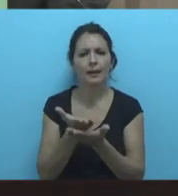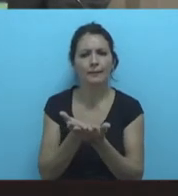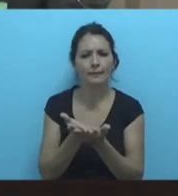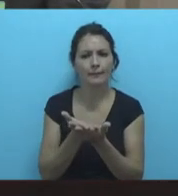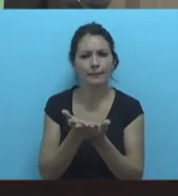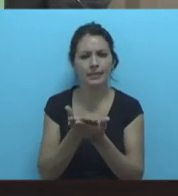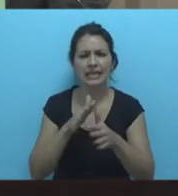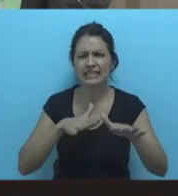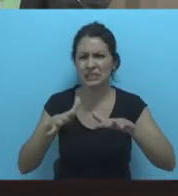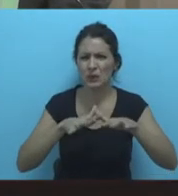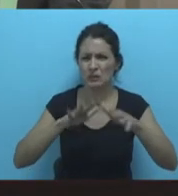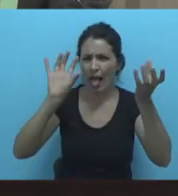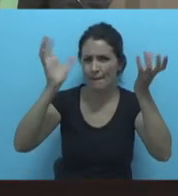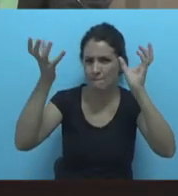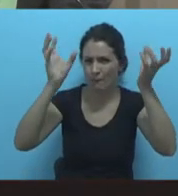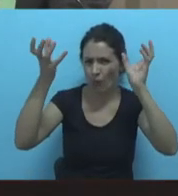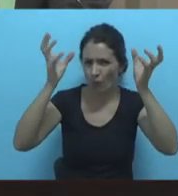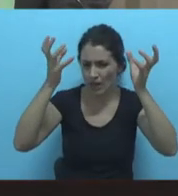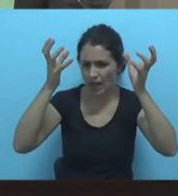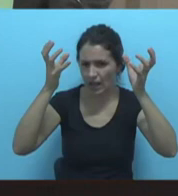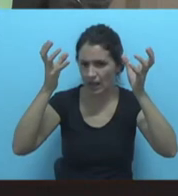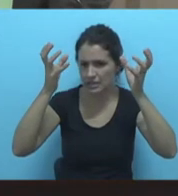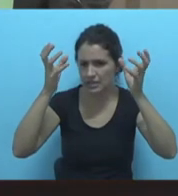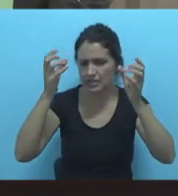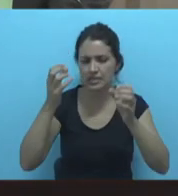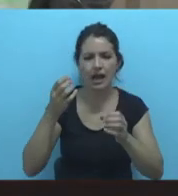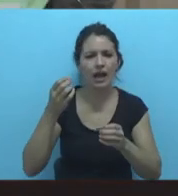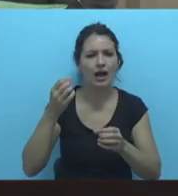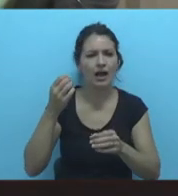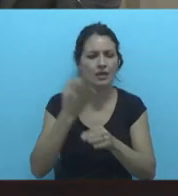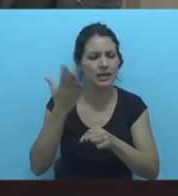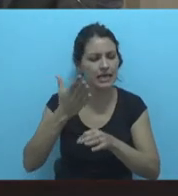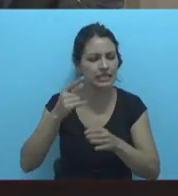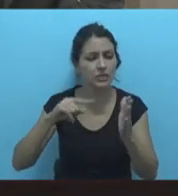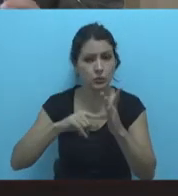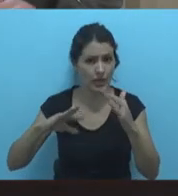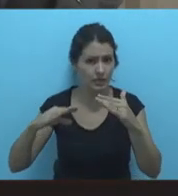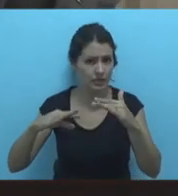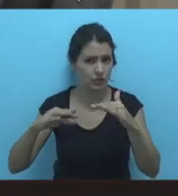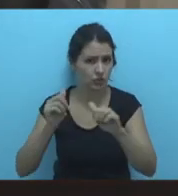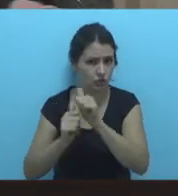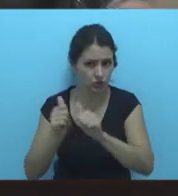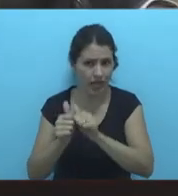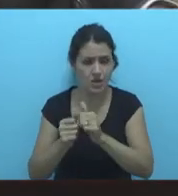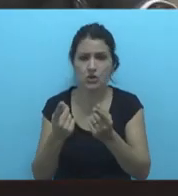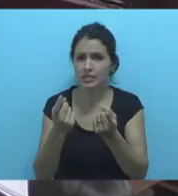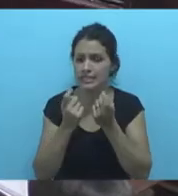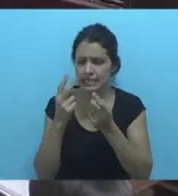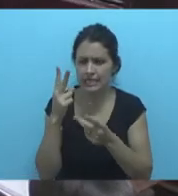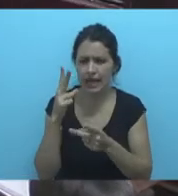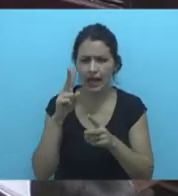las ambulancias afectadas al sistema integrado de emergencias sanitarias en la ciudad de Rosario. A consideración el